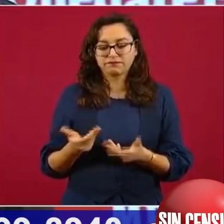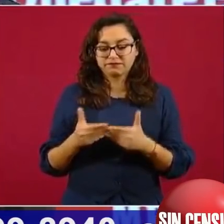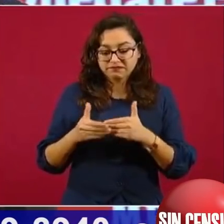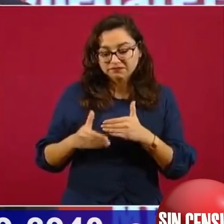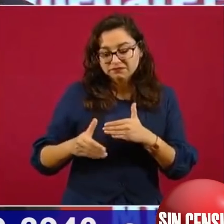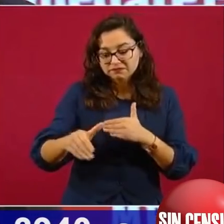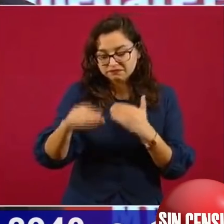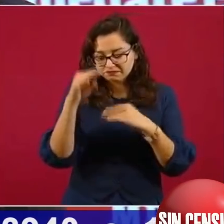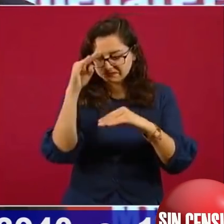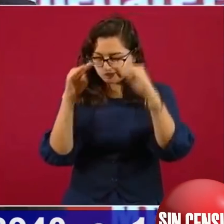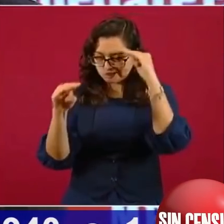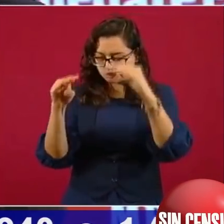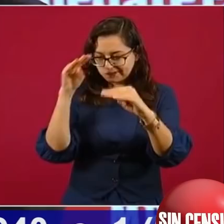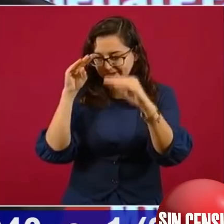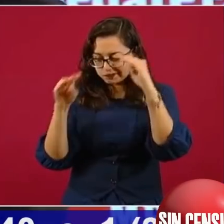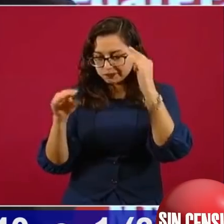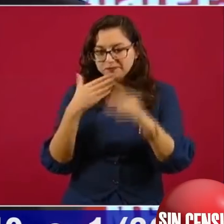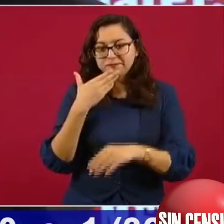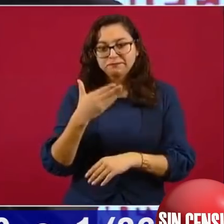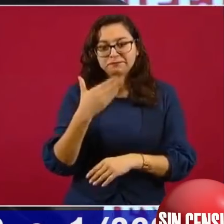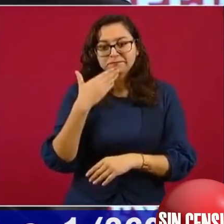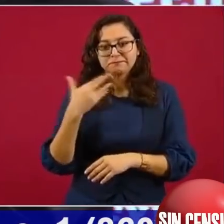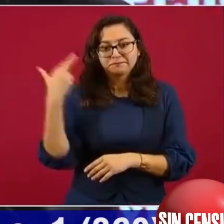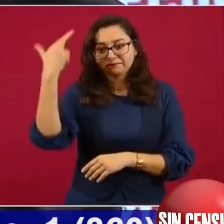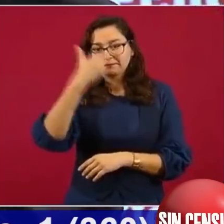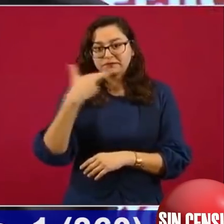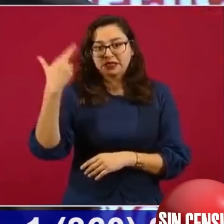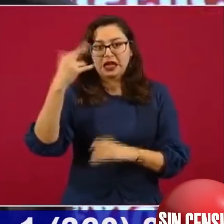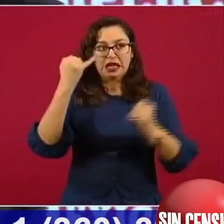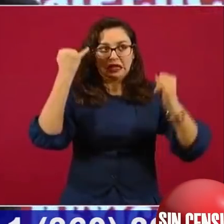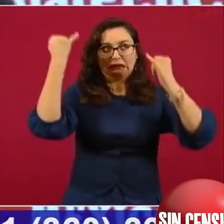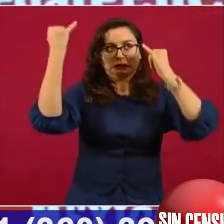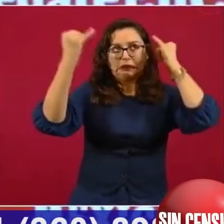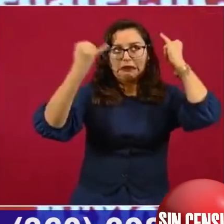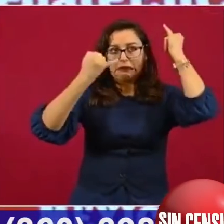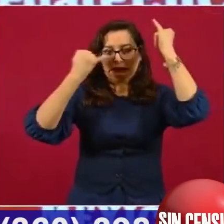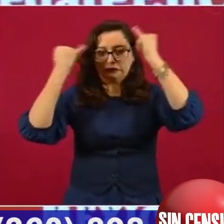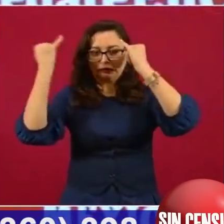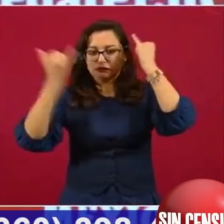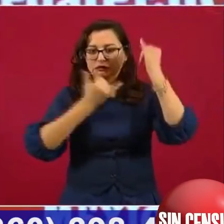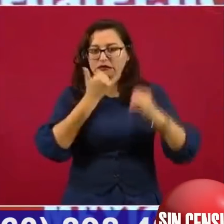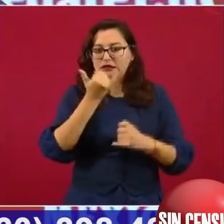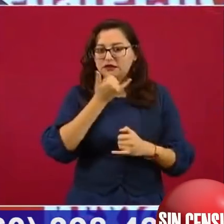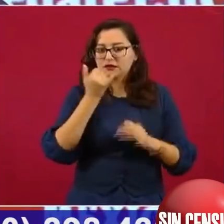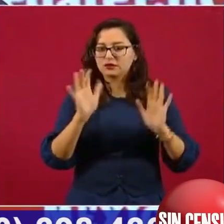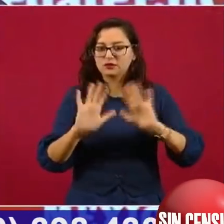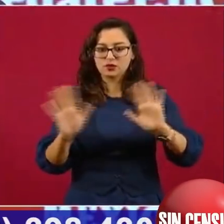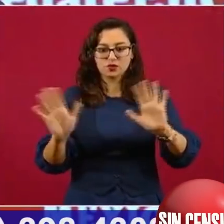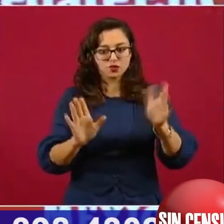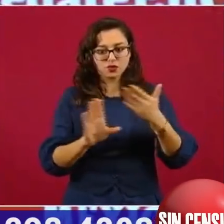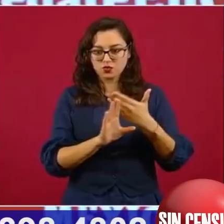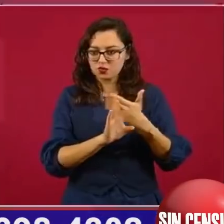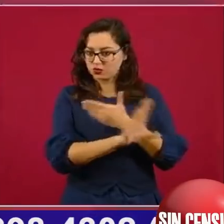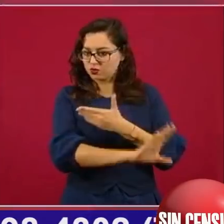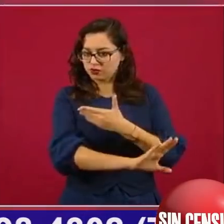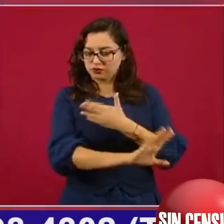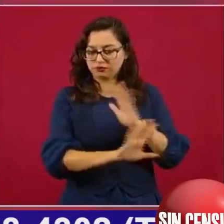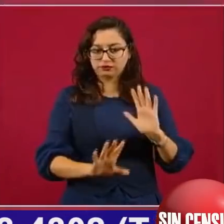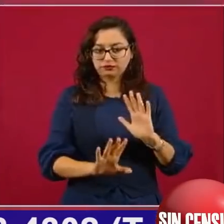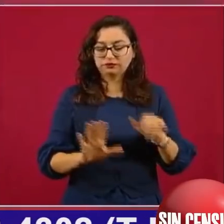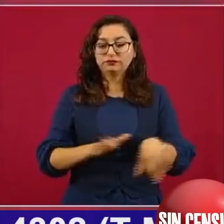analice con mucha objetividad, sin dogmatismos, porque los financieros, con todo